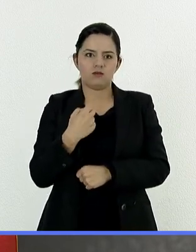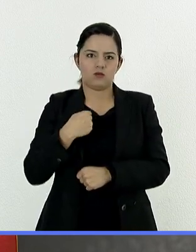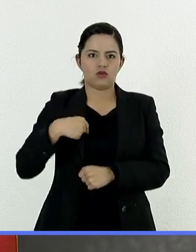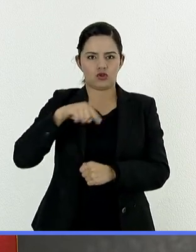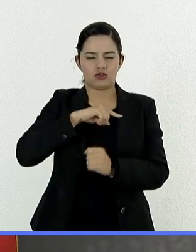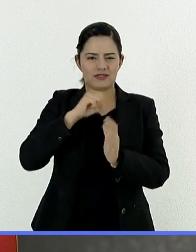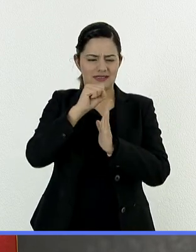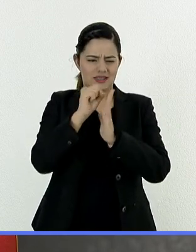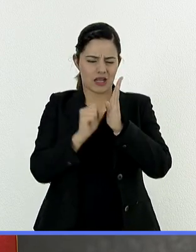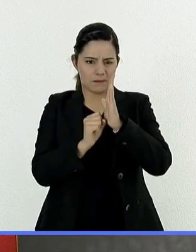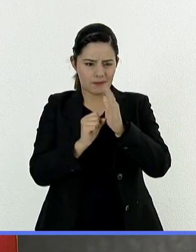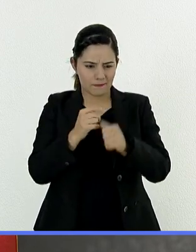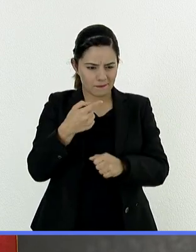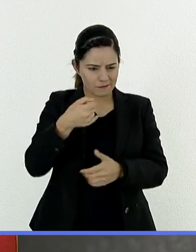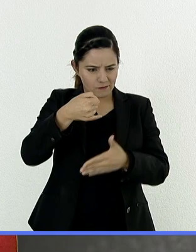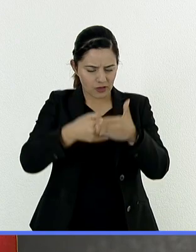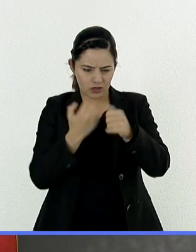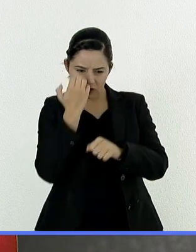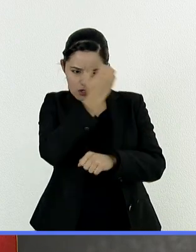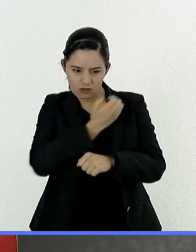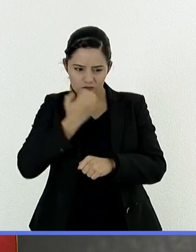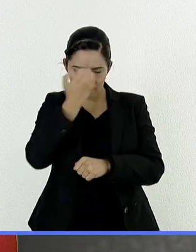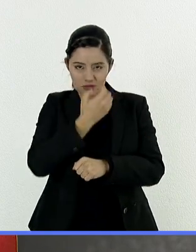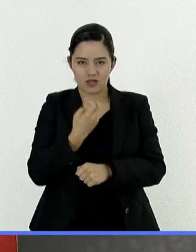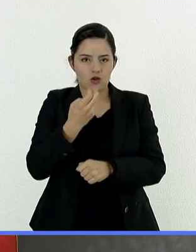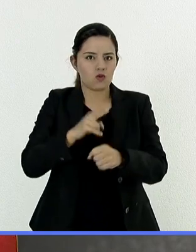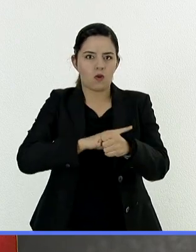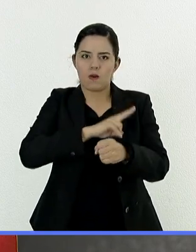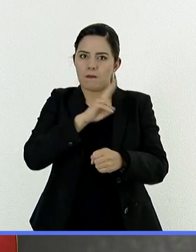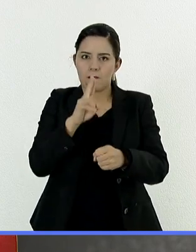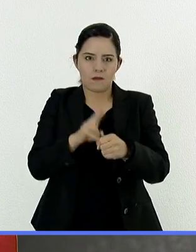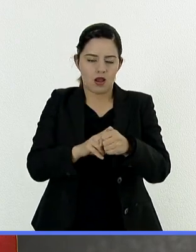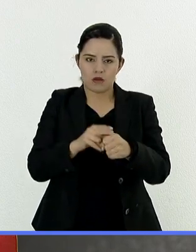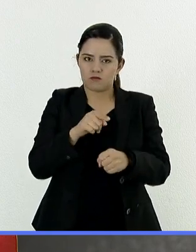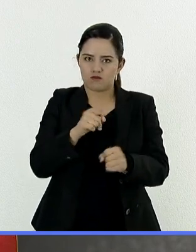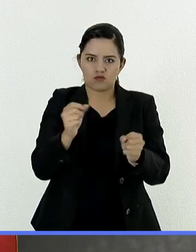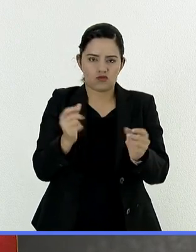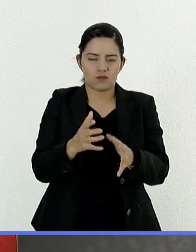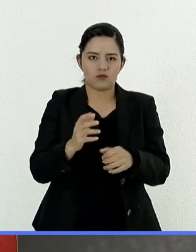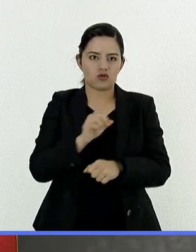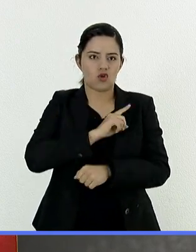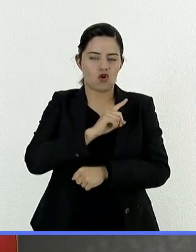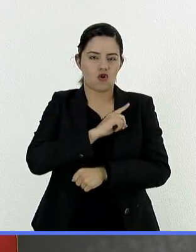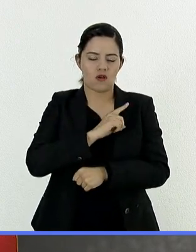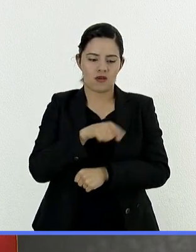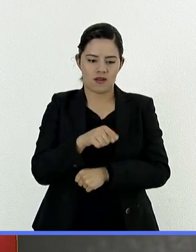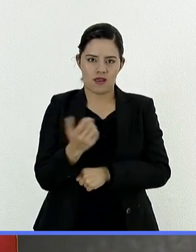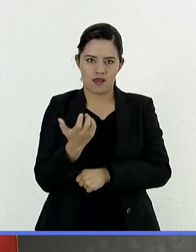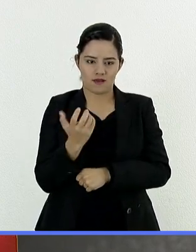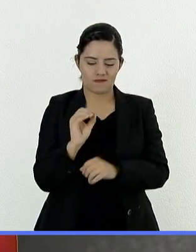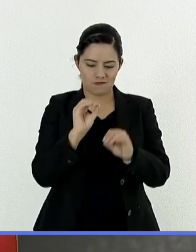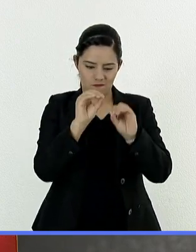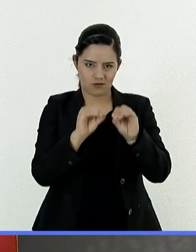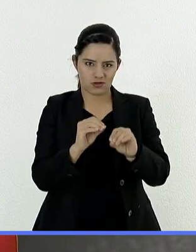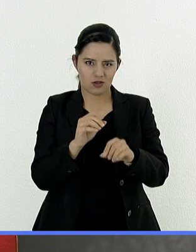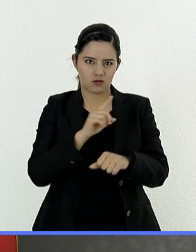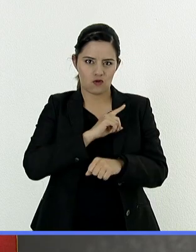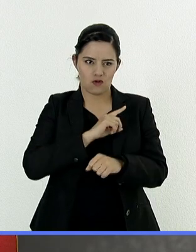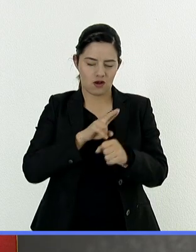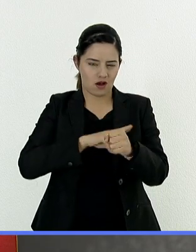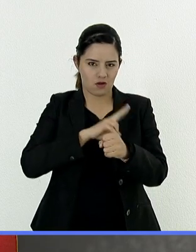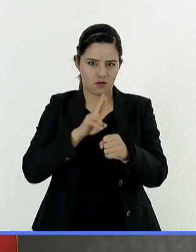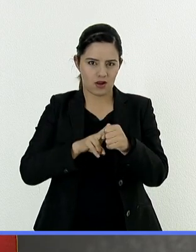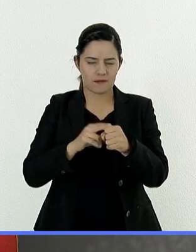naturales la gran mayoría las cuevas se forman de manera natural pero a veces entramos en una controversia Porque empezamos